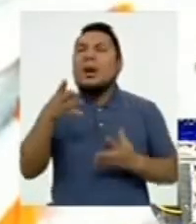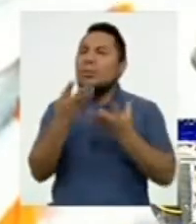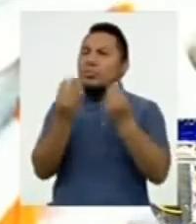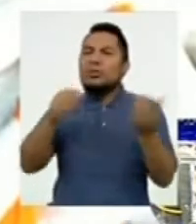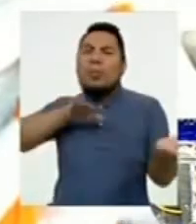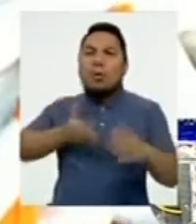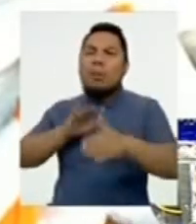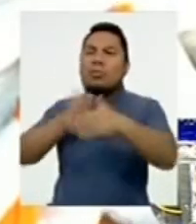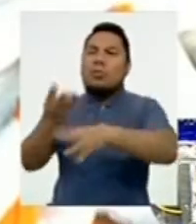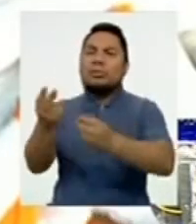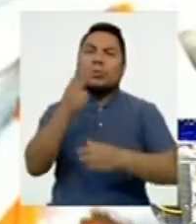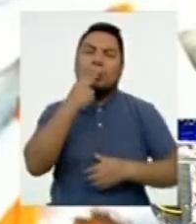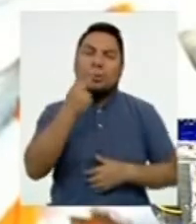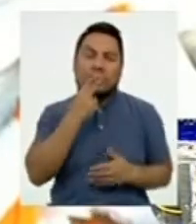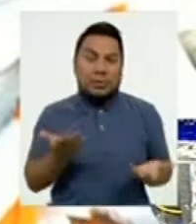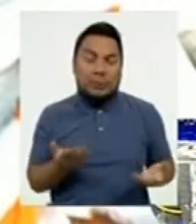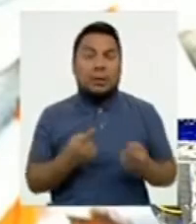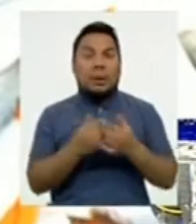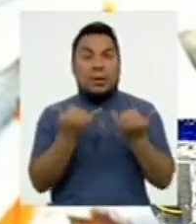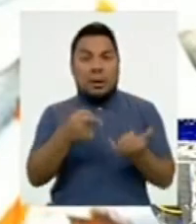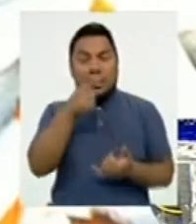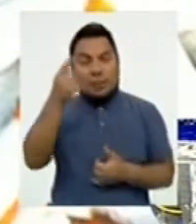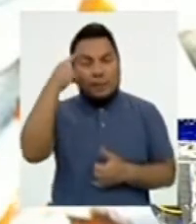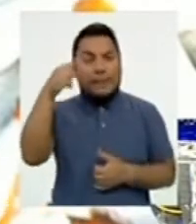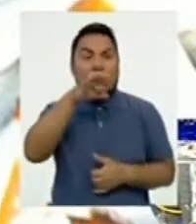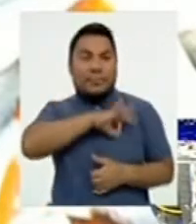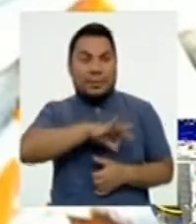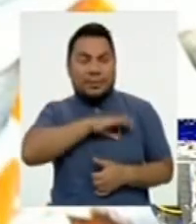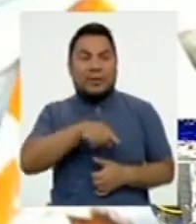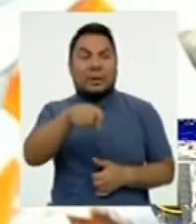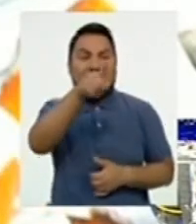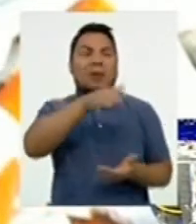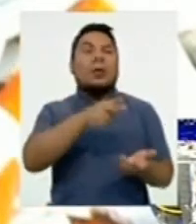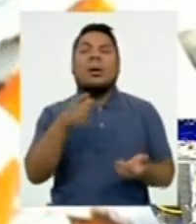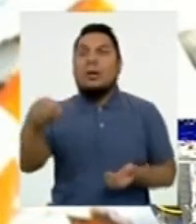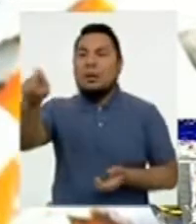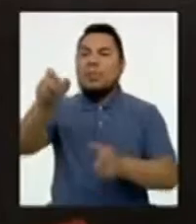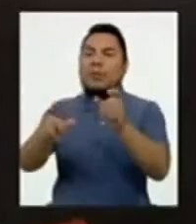anual. Asimismo, desvirtuaron que la medida beneficie al mercado negro.